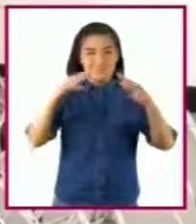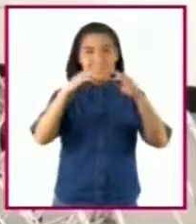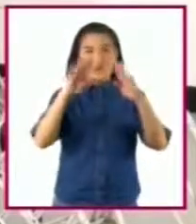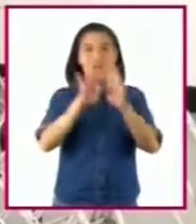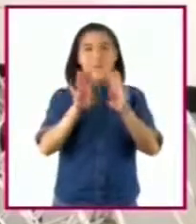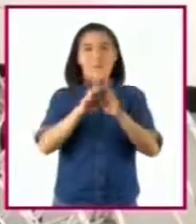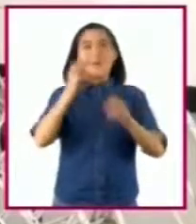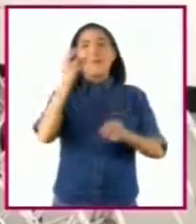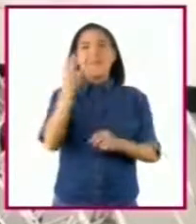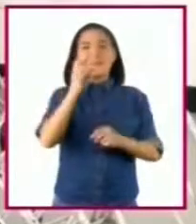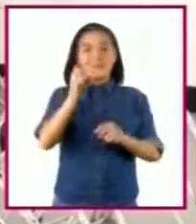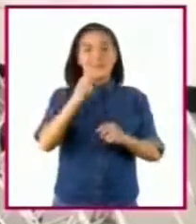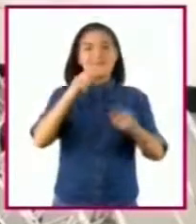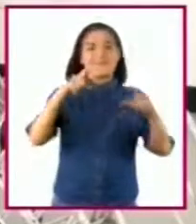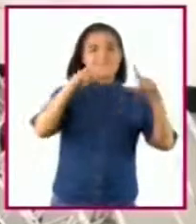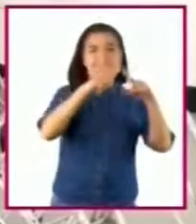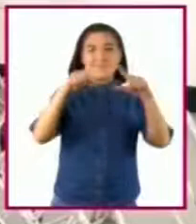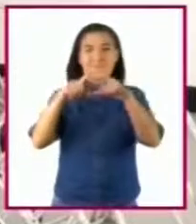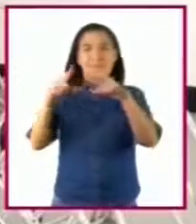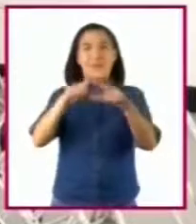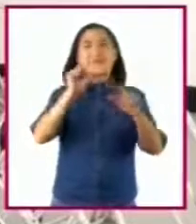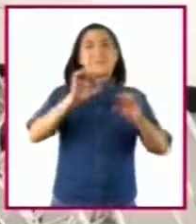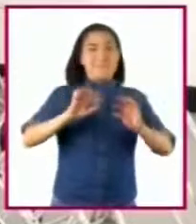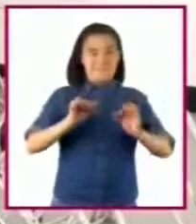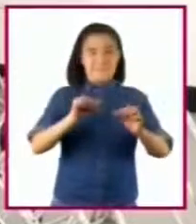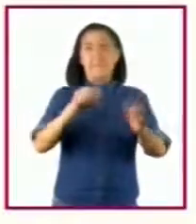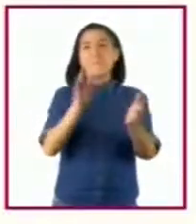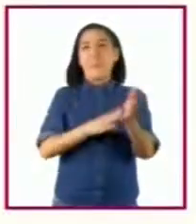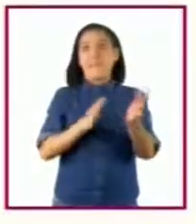que hicimos de varitas de papel periódico.